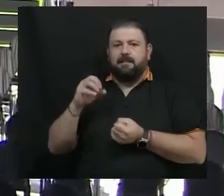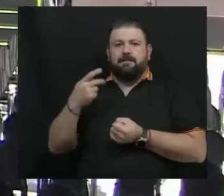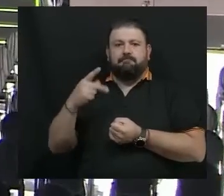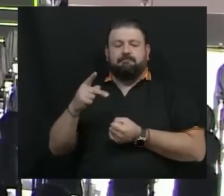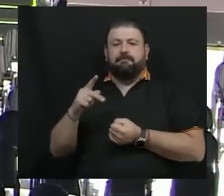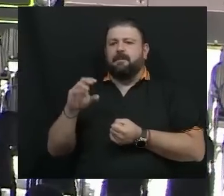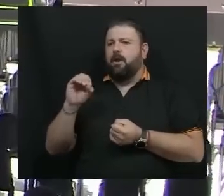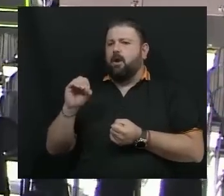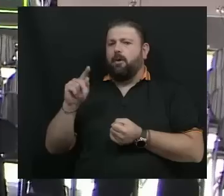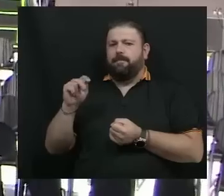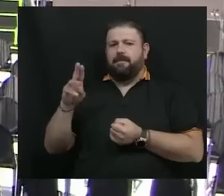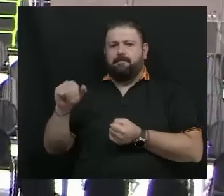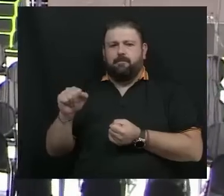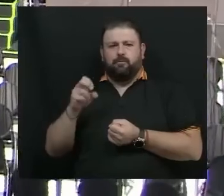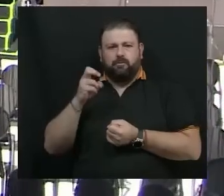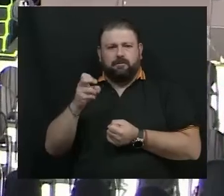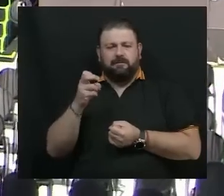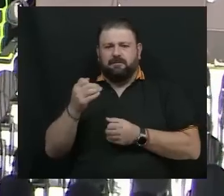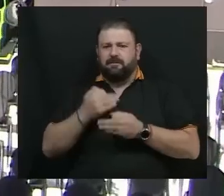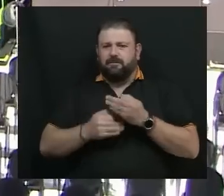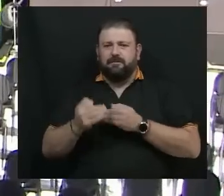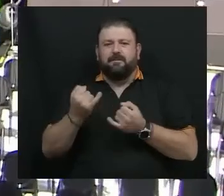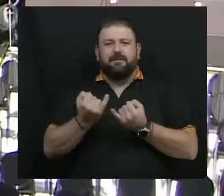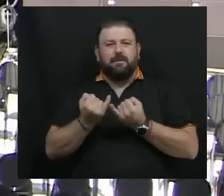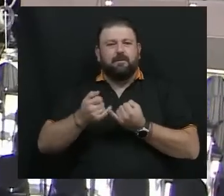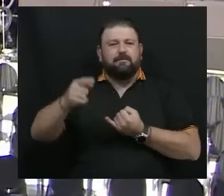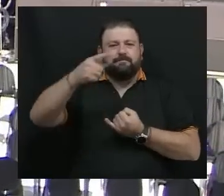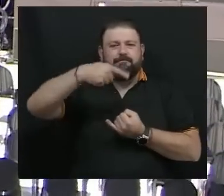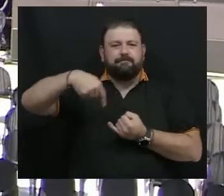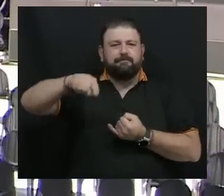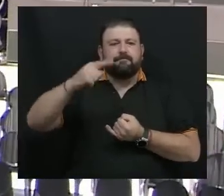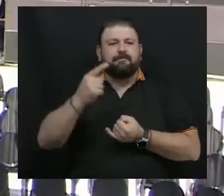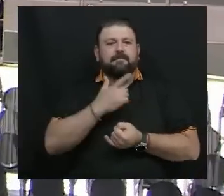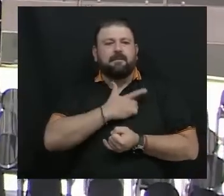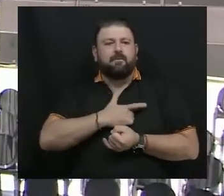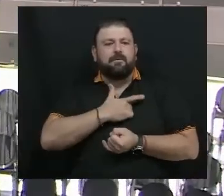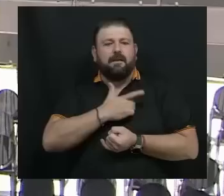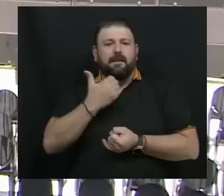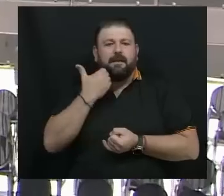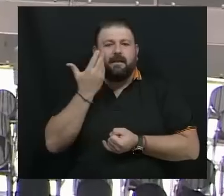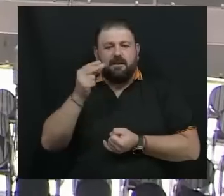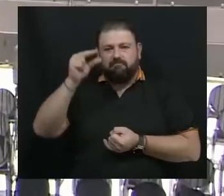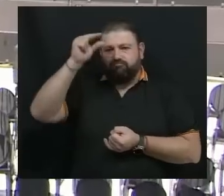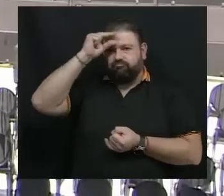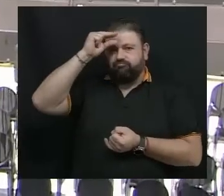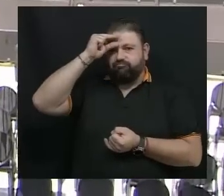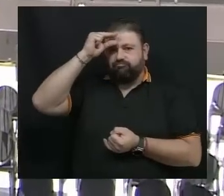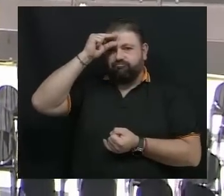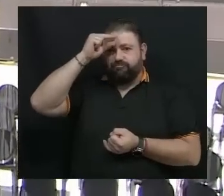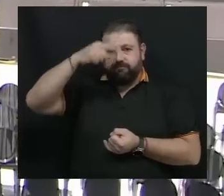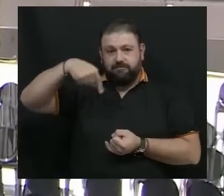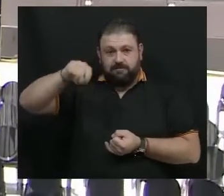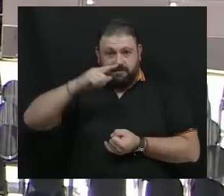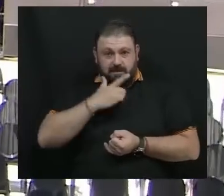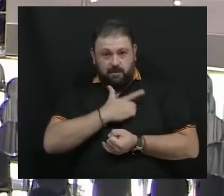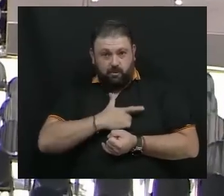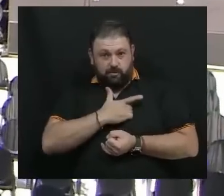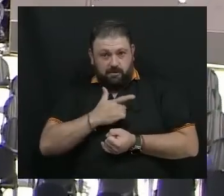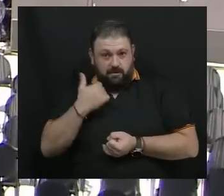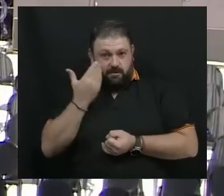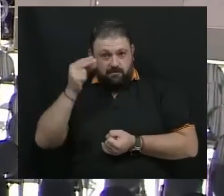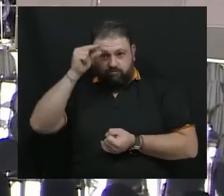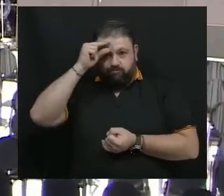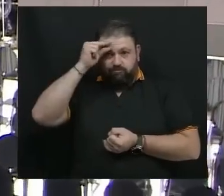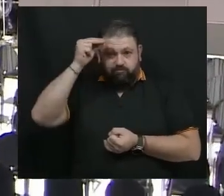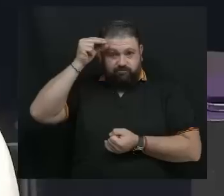¿A quién le gustaría ser un poquito más inteligente? Usar un poquito más su cerebro. Bien, dicen por ahí que